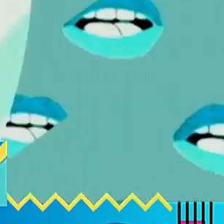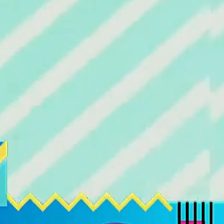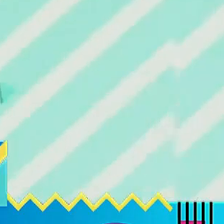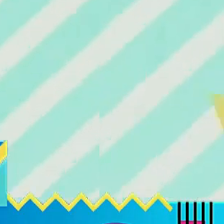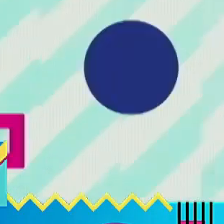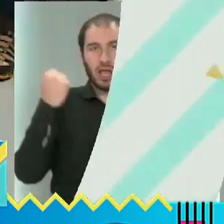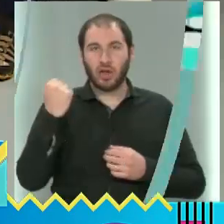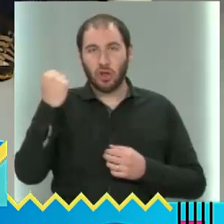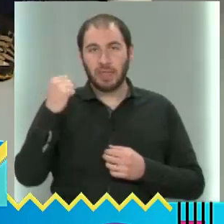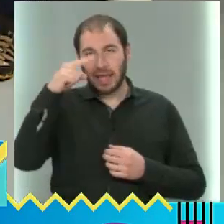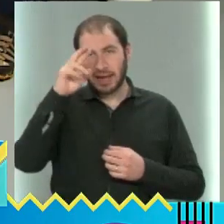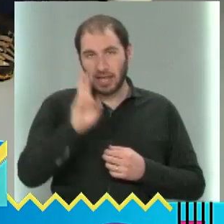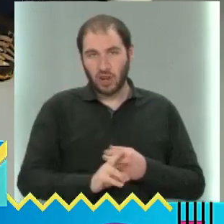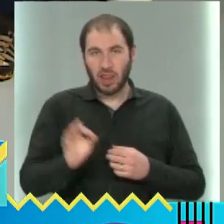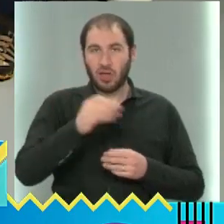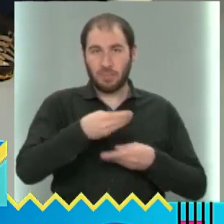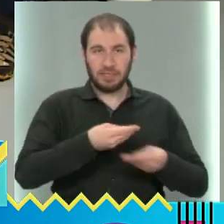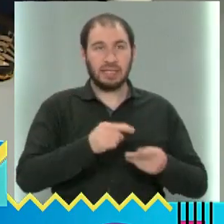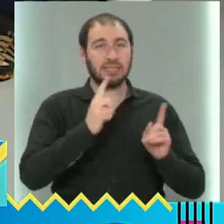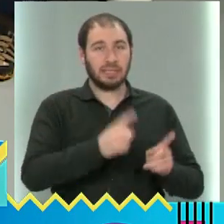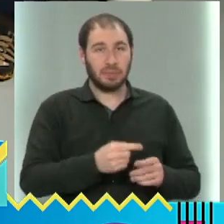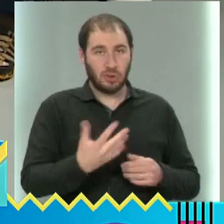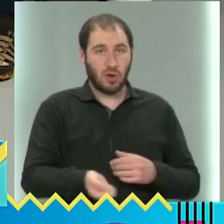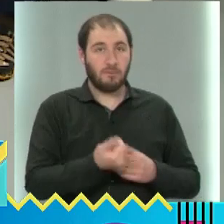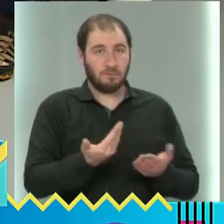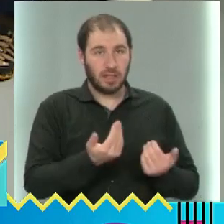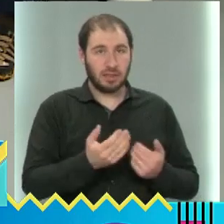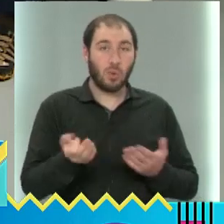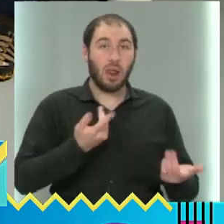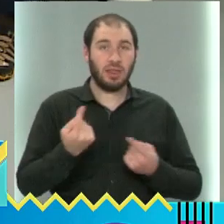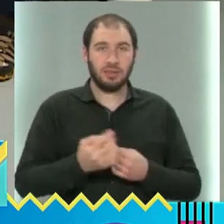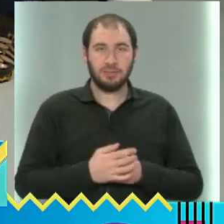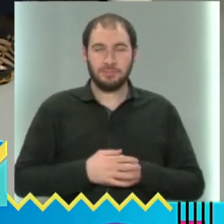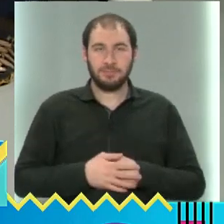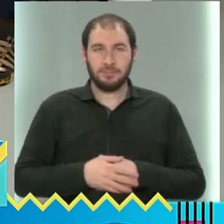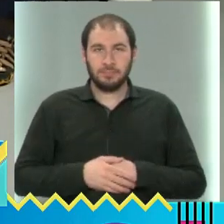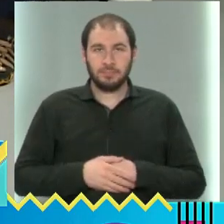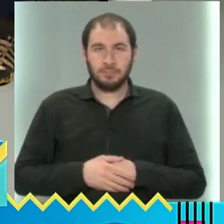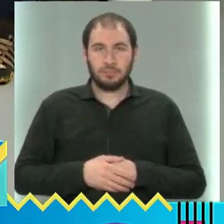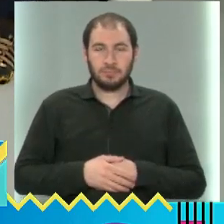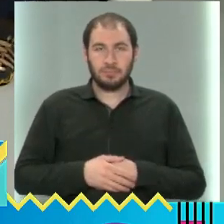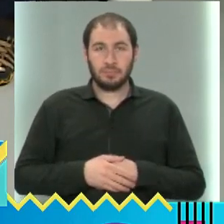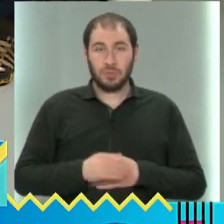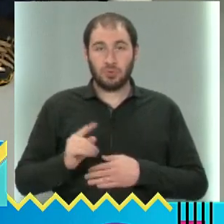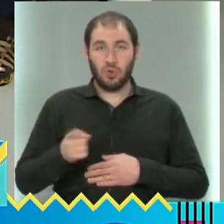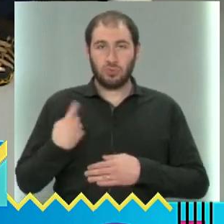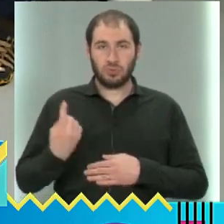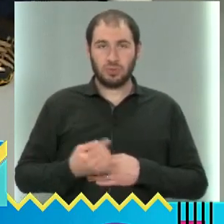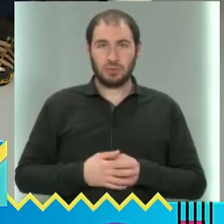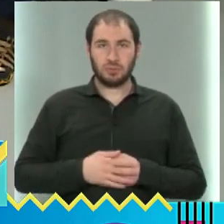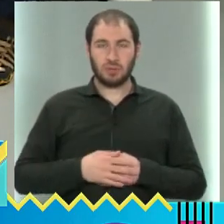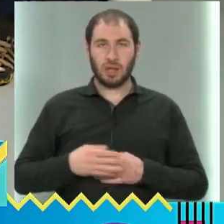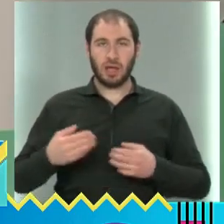economía regional o para las empresas de Mendoza. Y también si se alcanza. Indudablemente, para nosotros